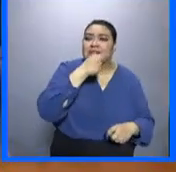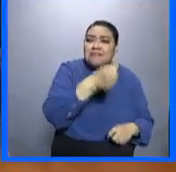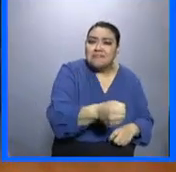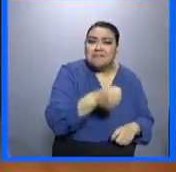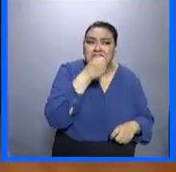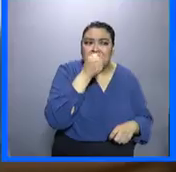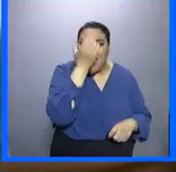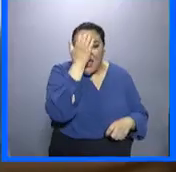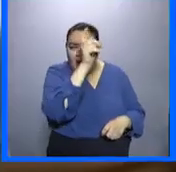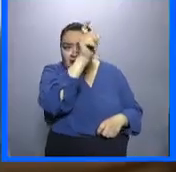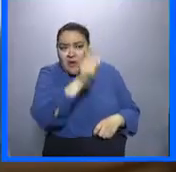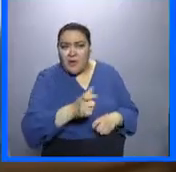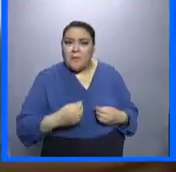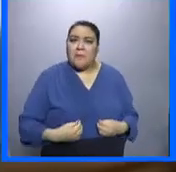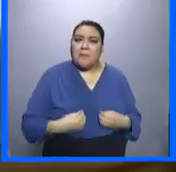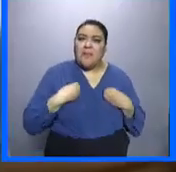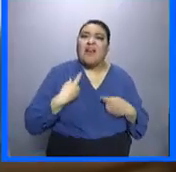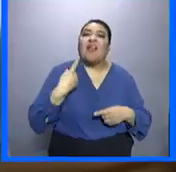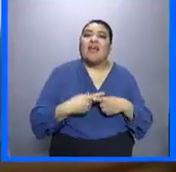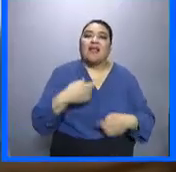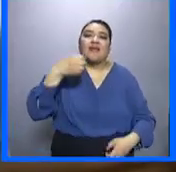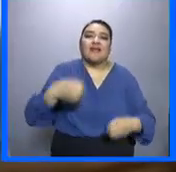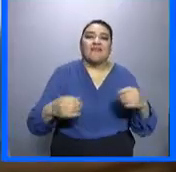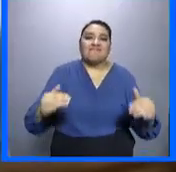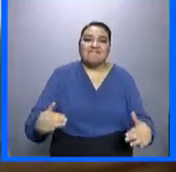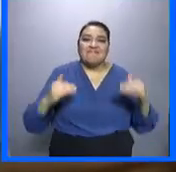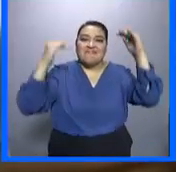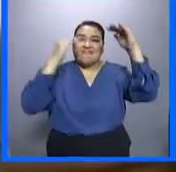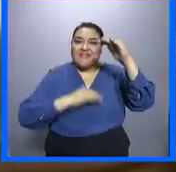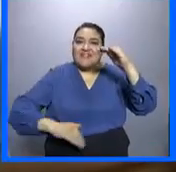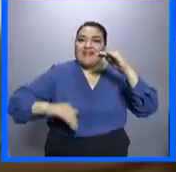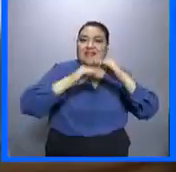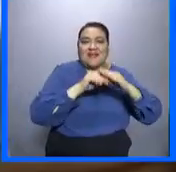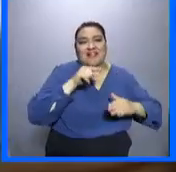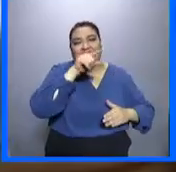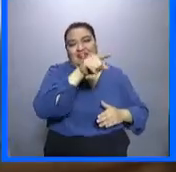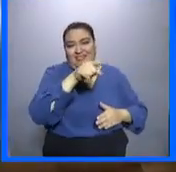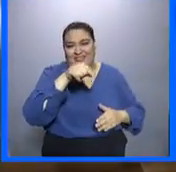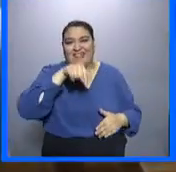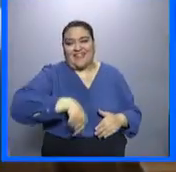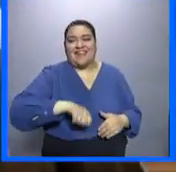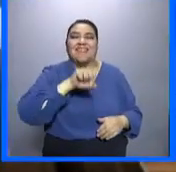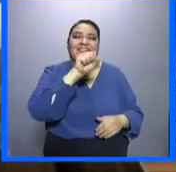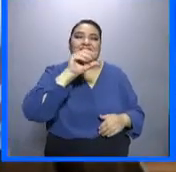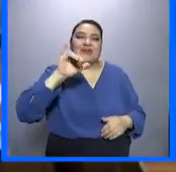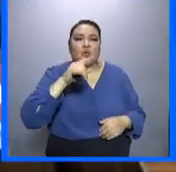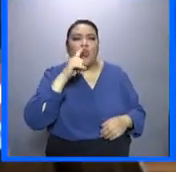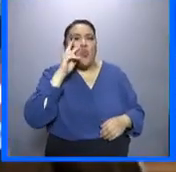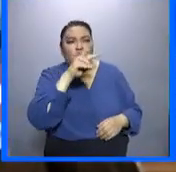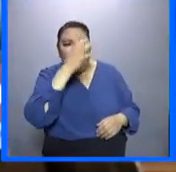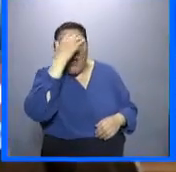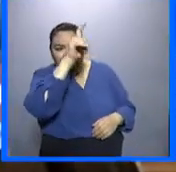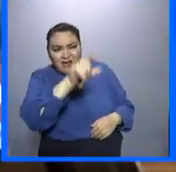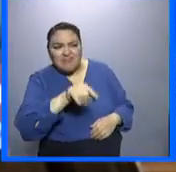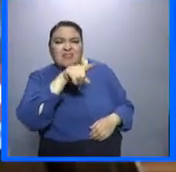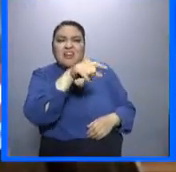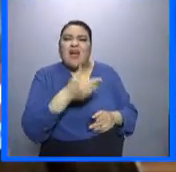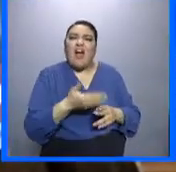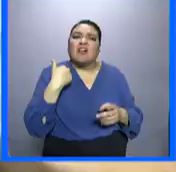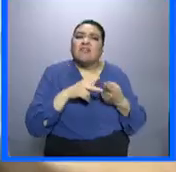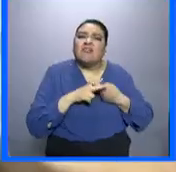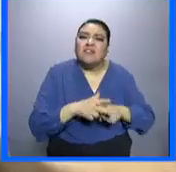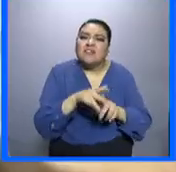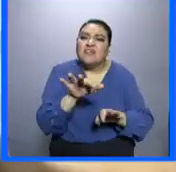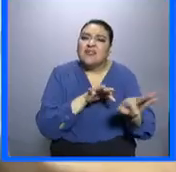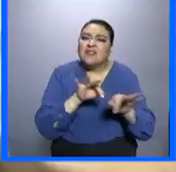a conocer la vida de las y los ministros de la nueva Suprema Corte de Justicia de la Nación. ¿Qué les ha inspirado para